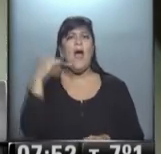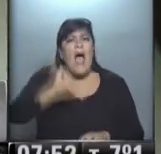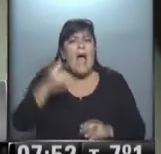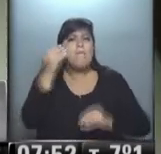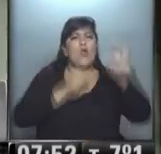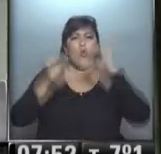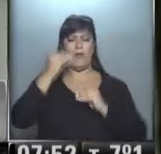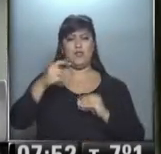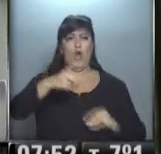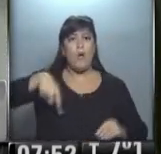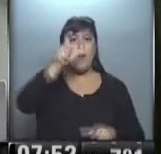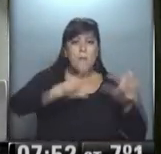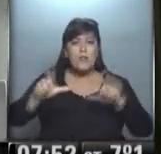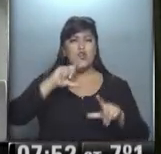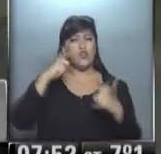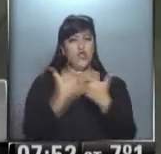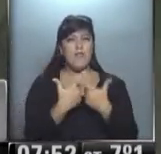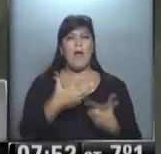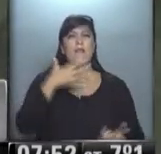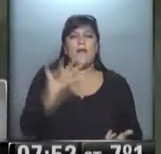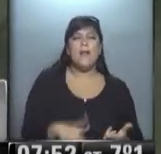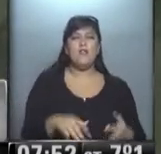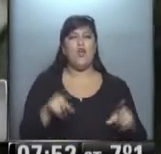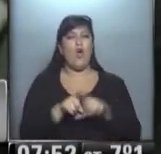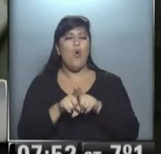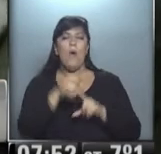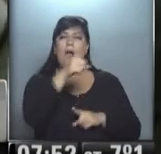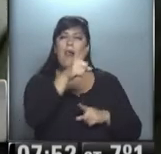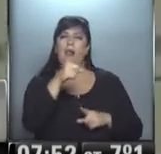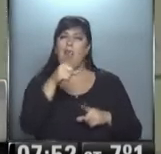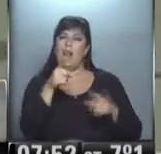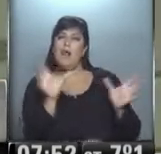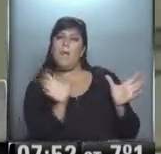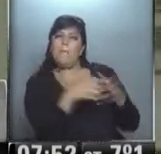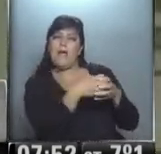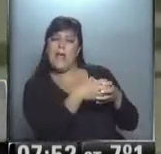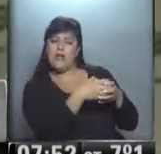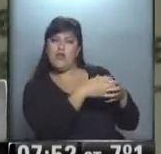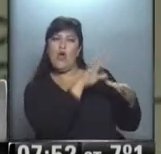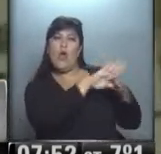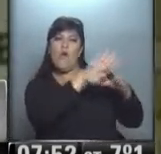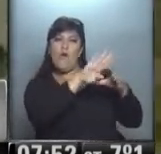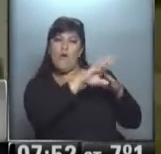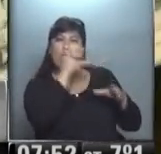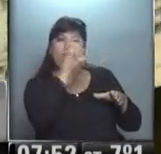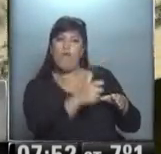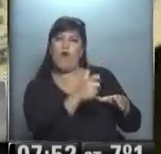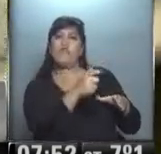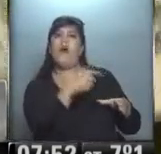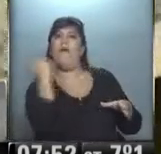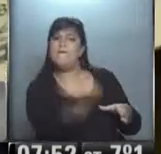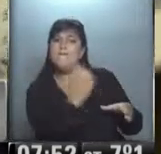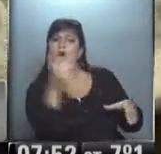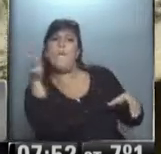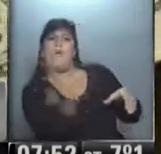entendió en la paradoja que un pequeño muy pequeño grupo de bonistas logre bloquear toda